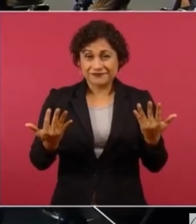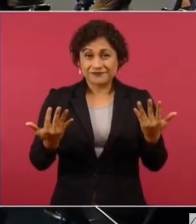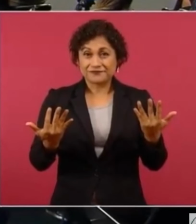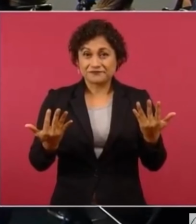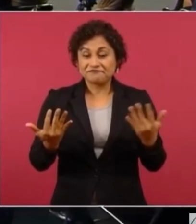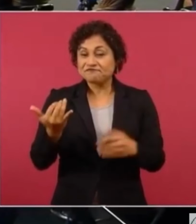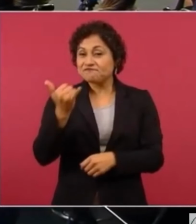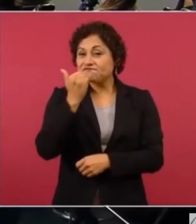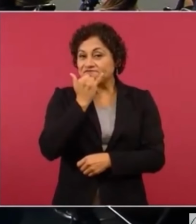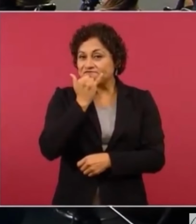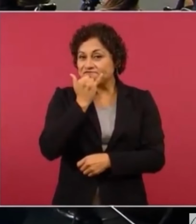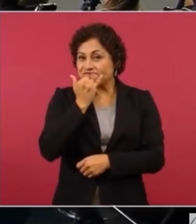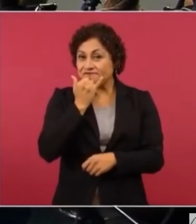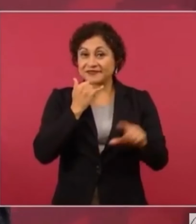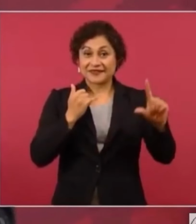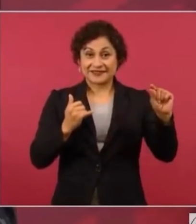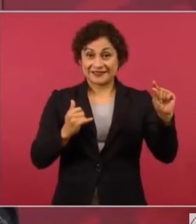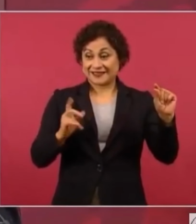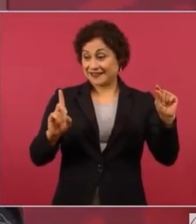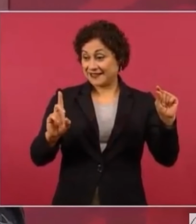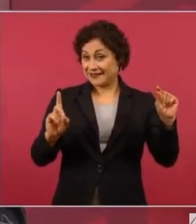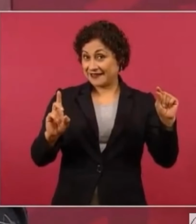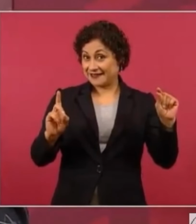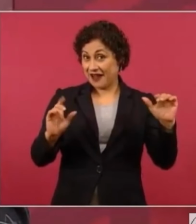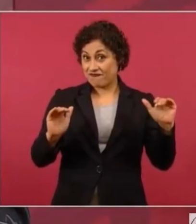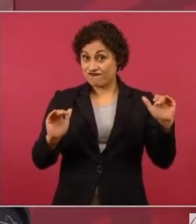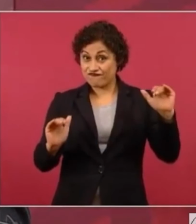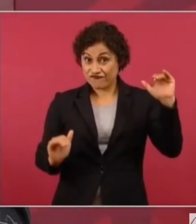pero 70-30 no es polarización.